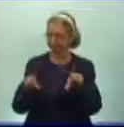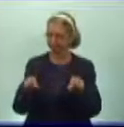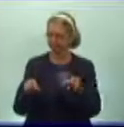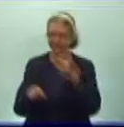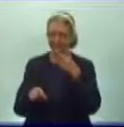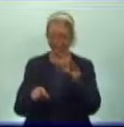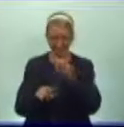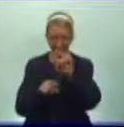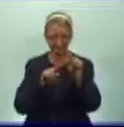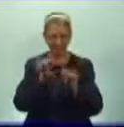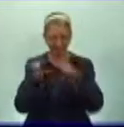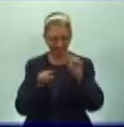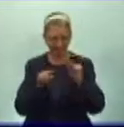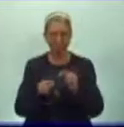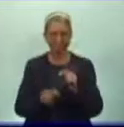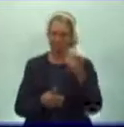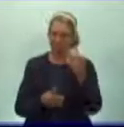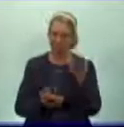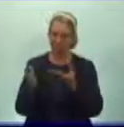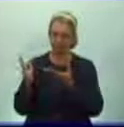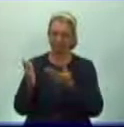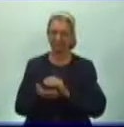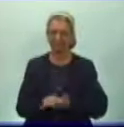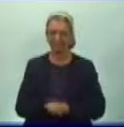algunas preguntas. Vamos a ver.